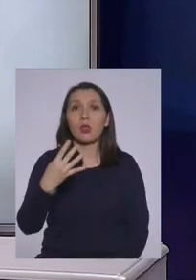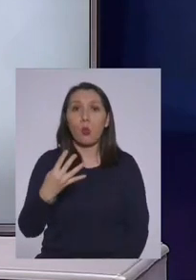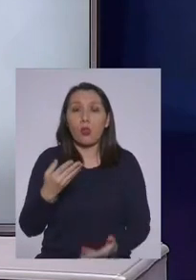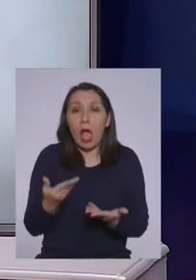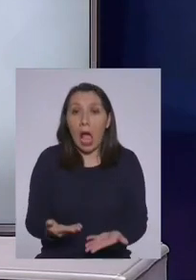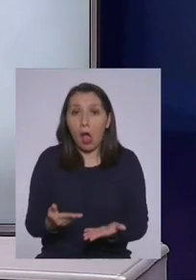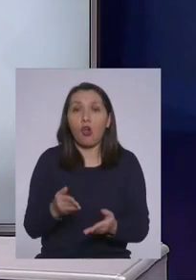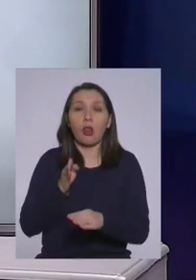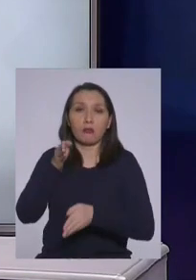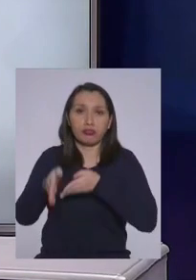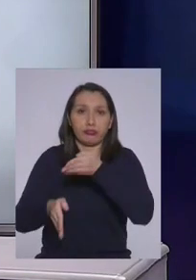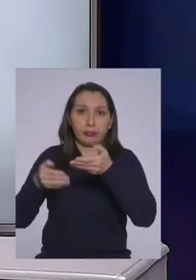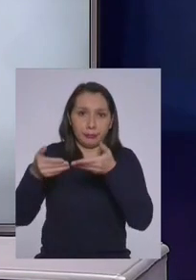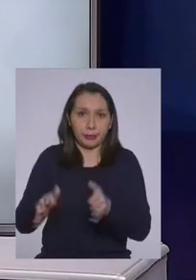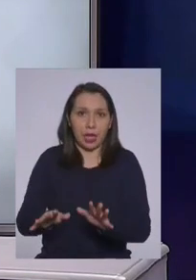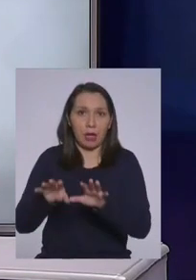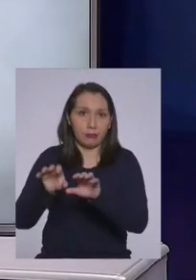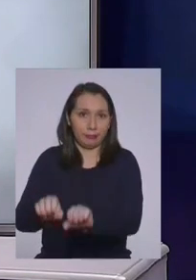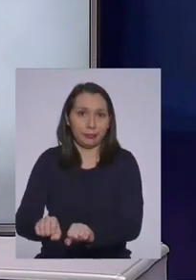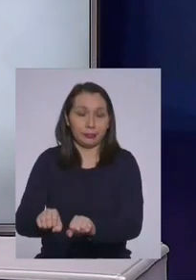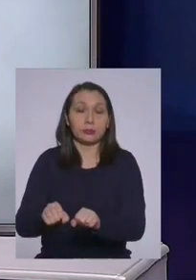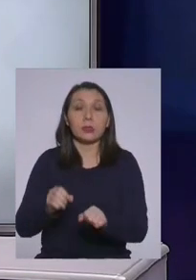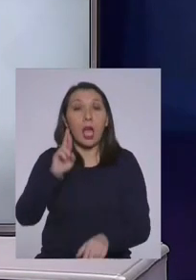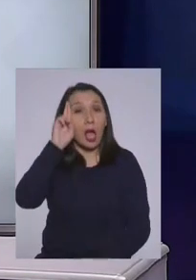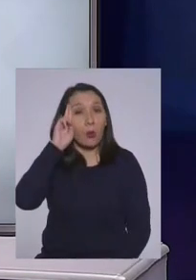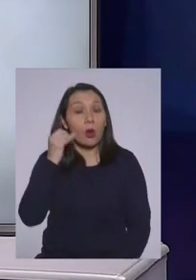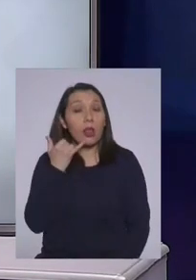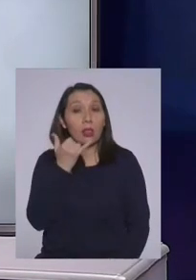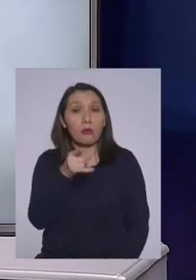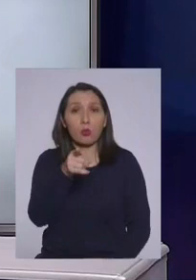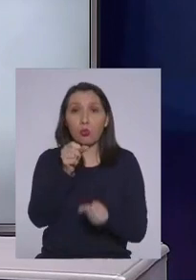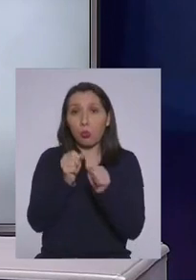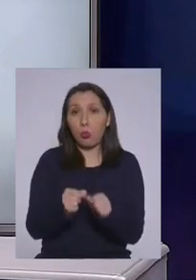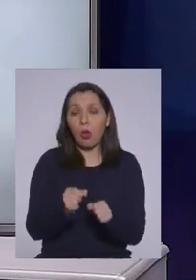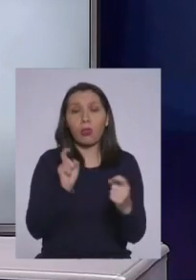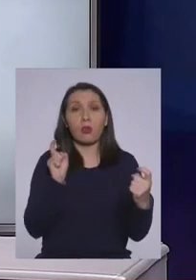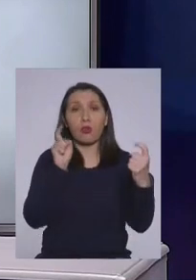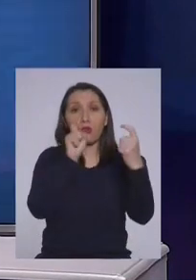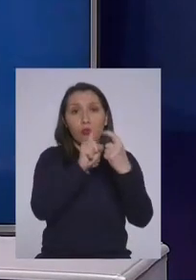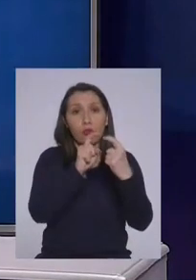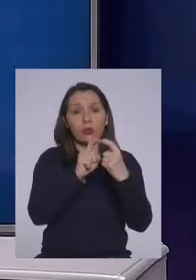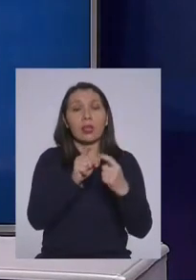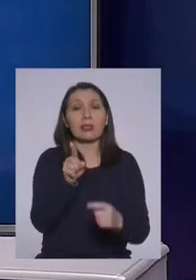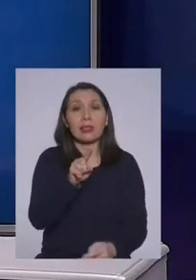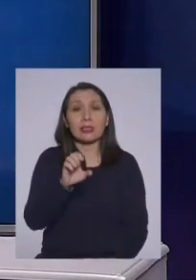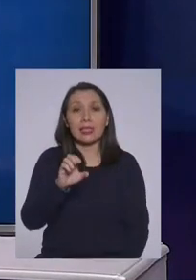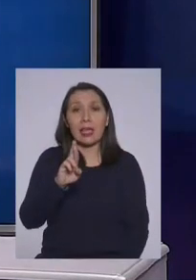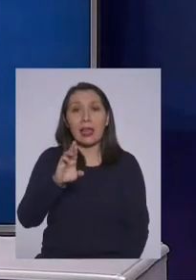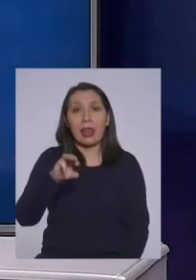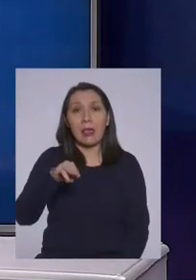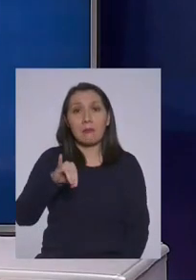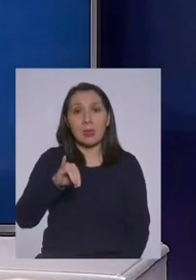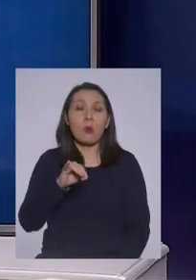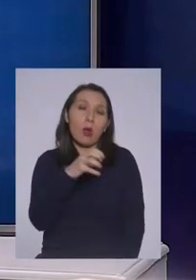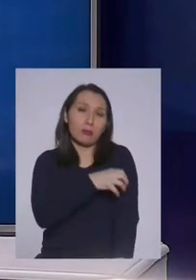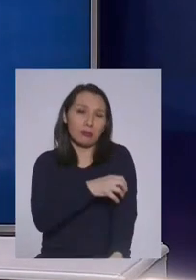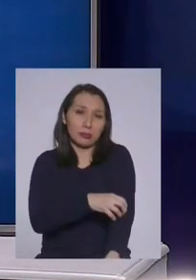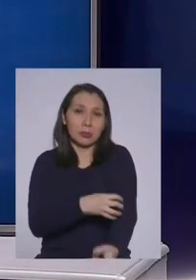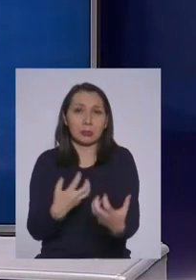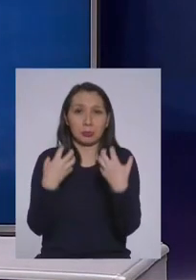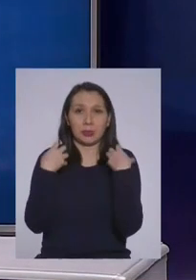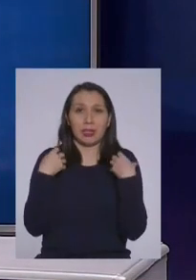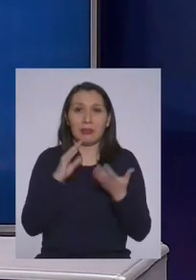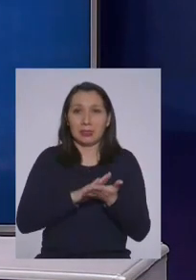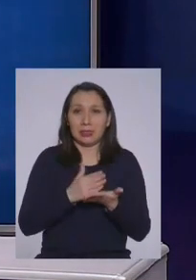5.924 ocupados. Finalmente, recordar el teléfono al cual pueden llamar para contactarse con las Seremis regionales, que es el